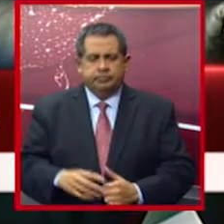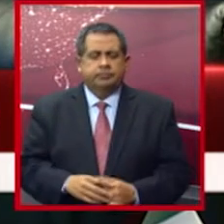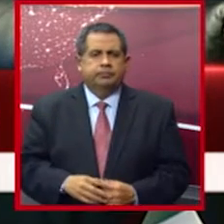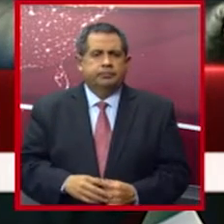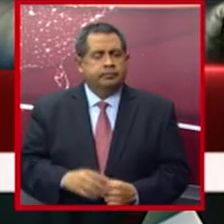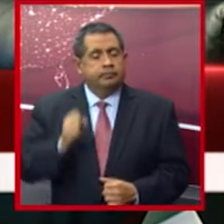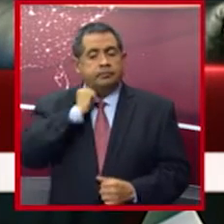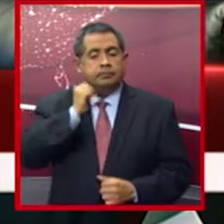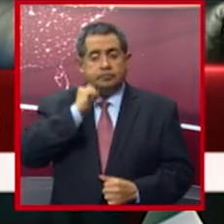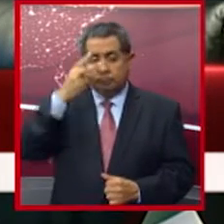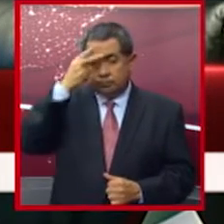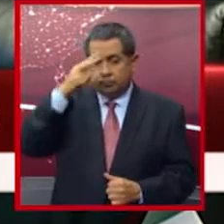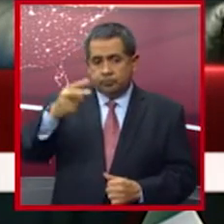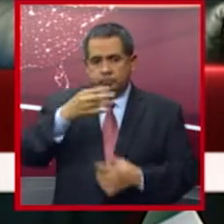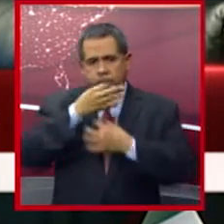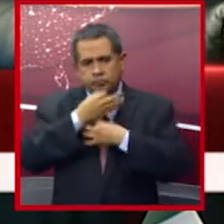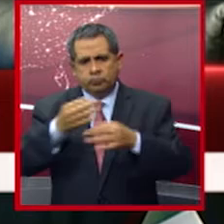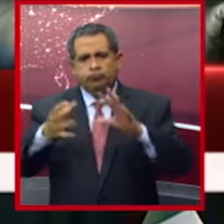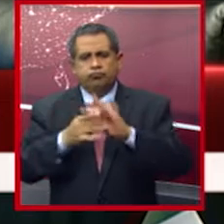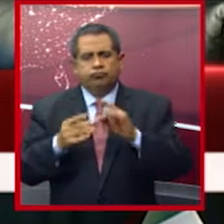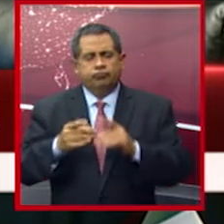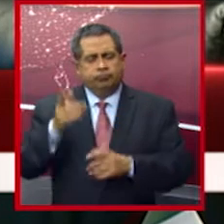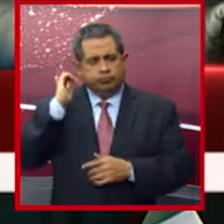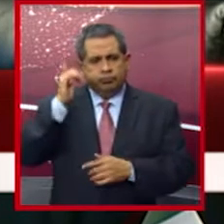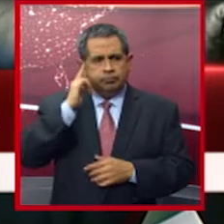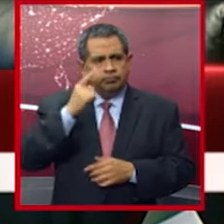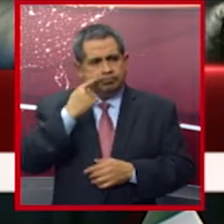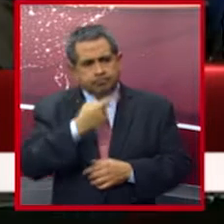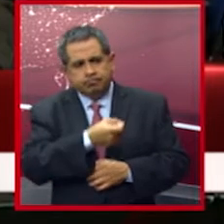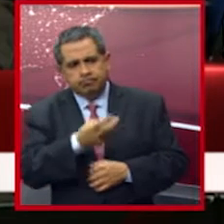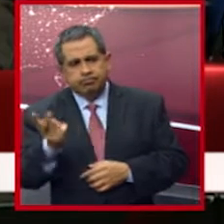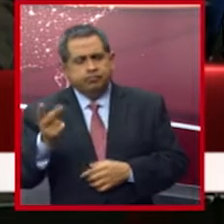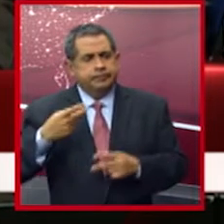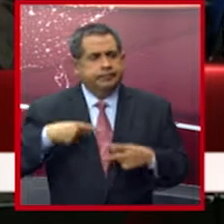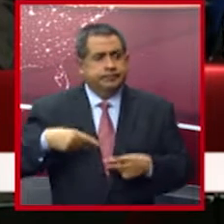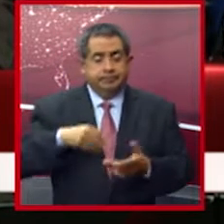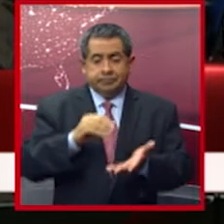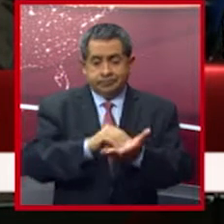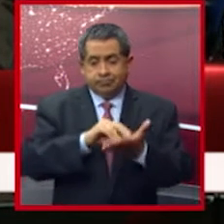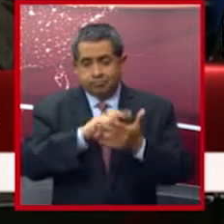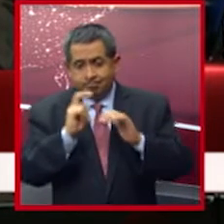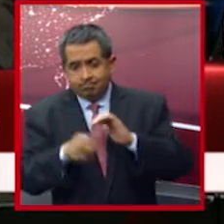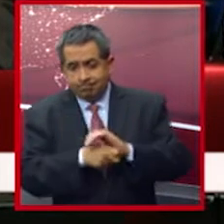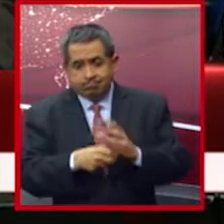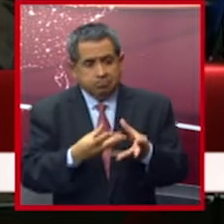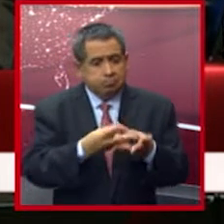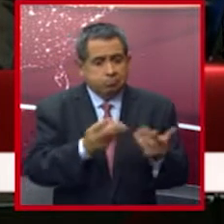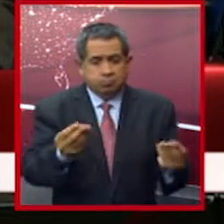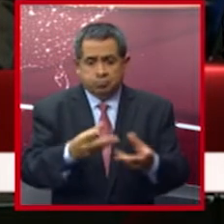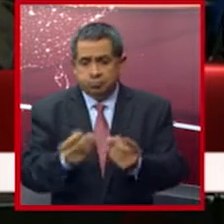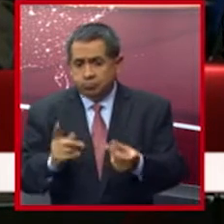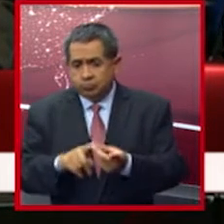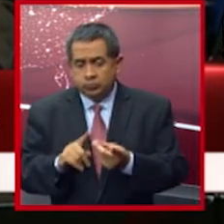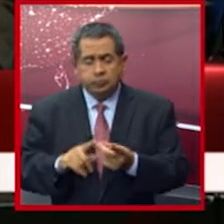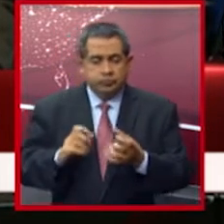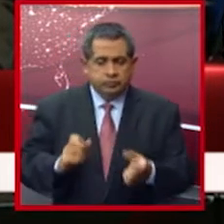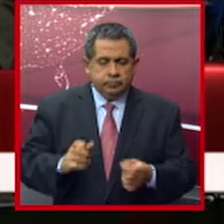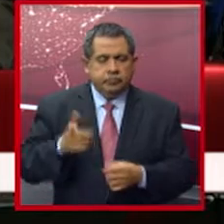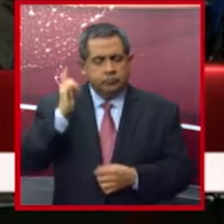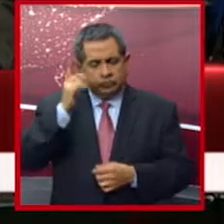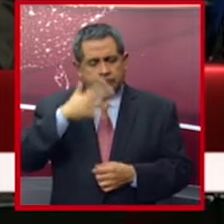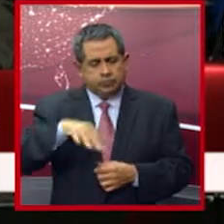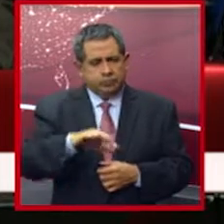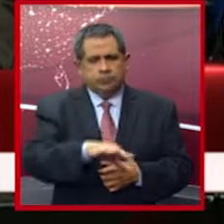El Senado de la República se pronunció por la pronta localización de quienes aún permanecen desaparecidos y reconoció la labor de la sociedad